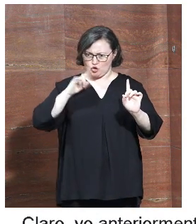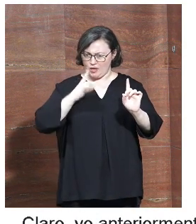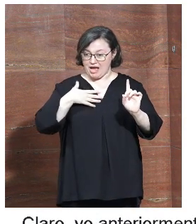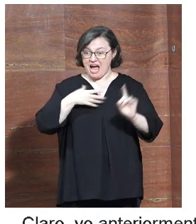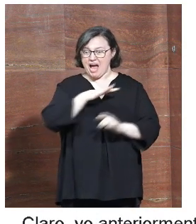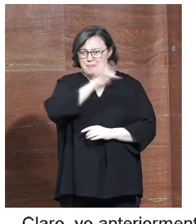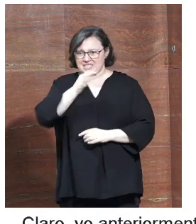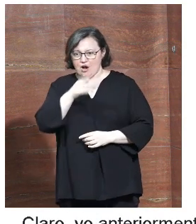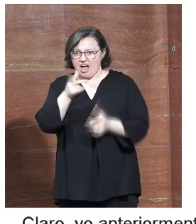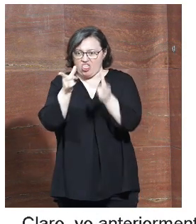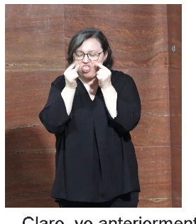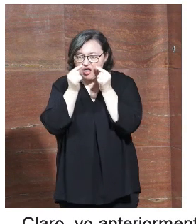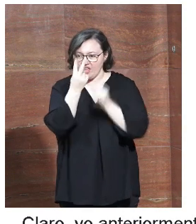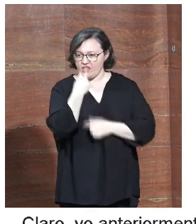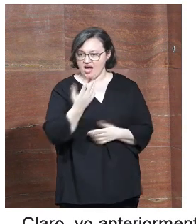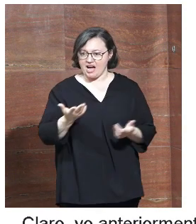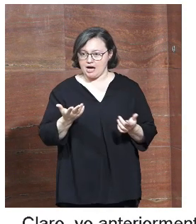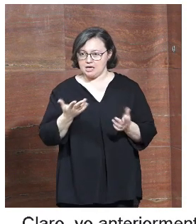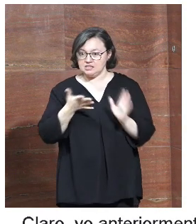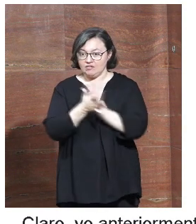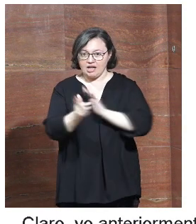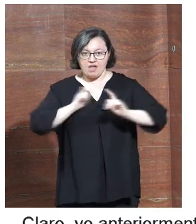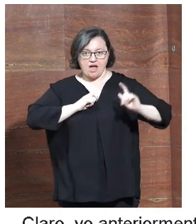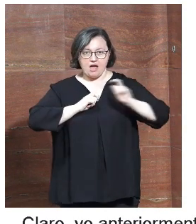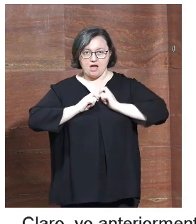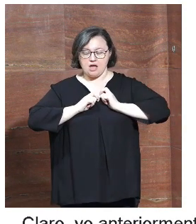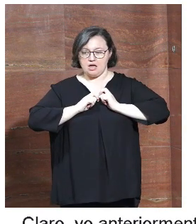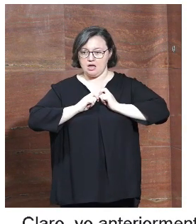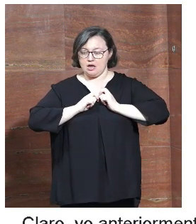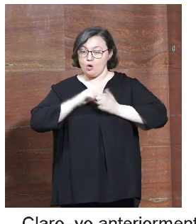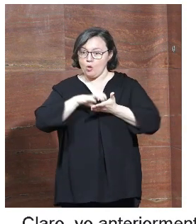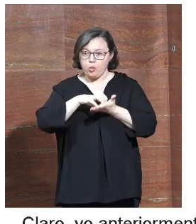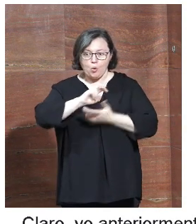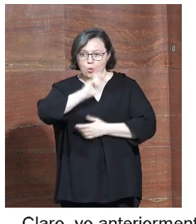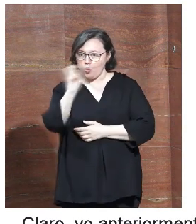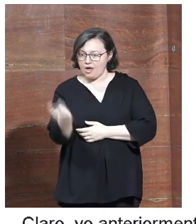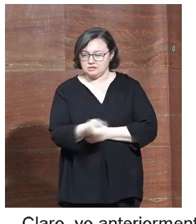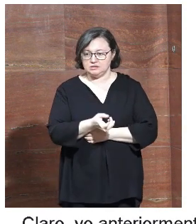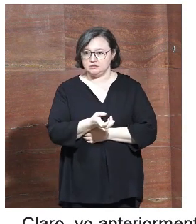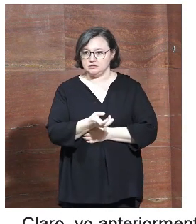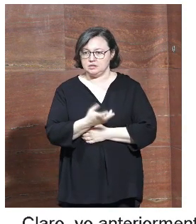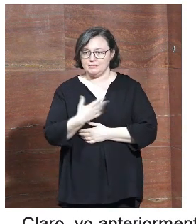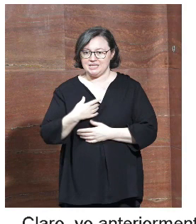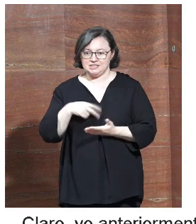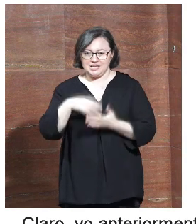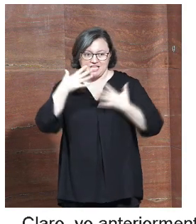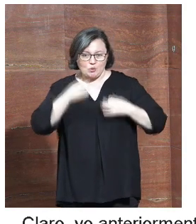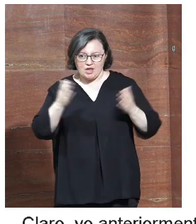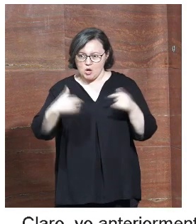era ciega y eso me generó muchas dudas,